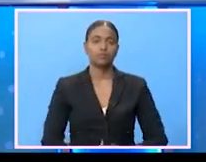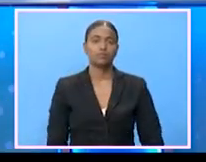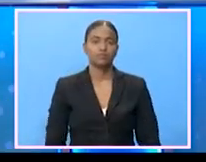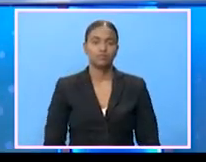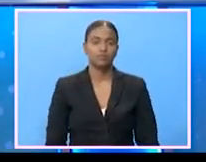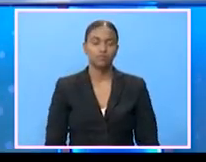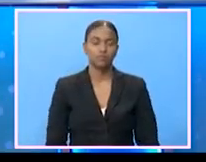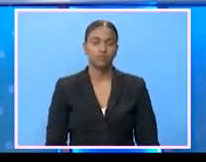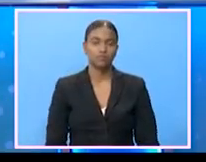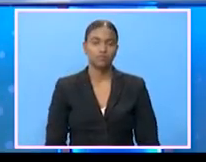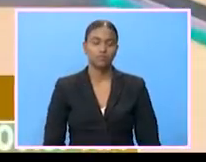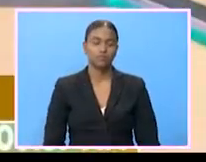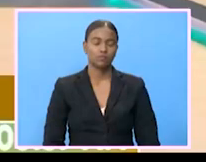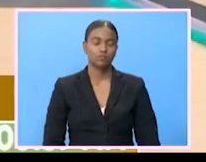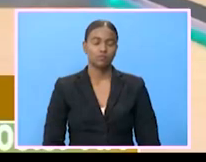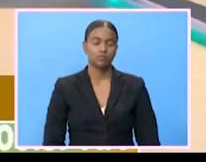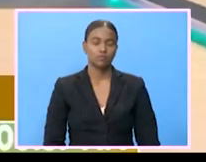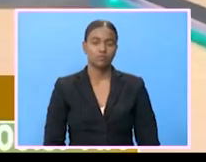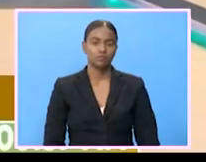año.